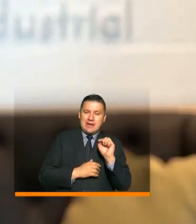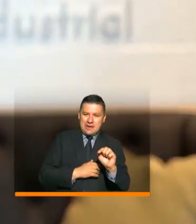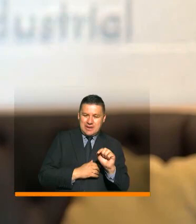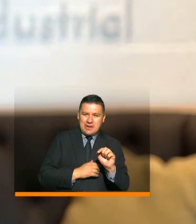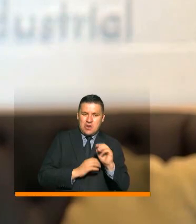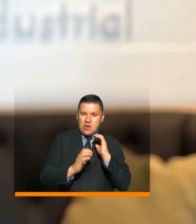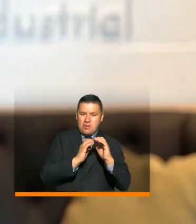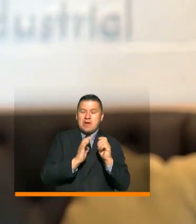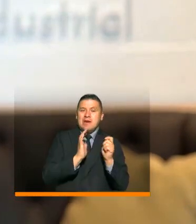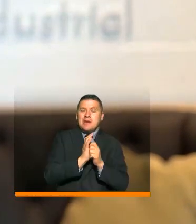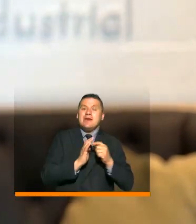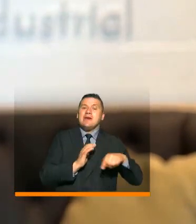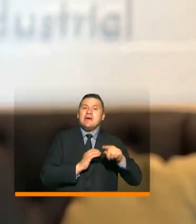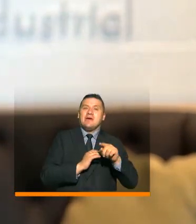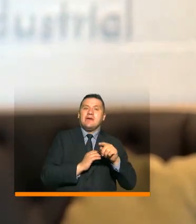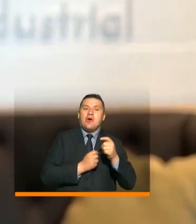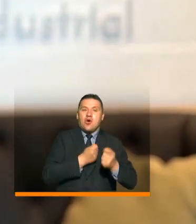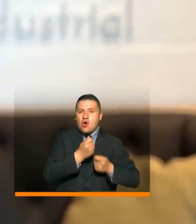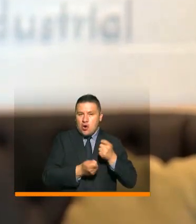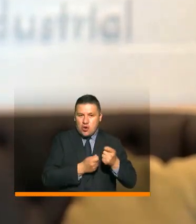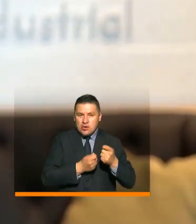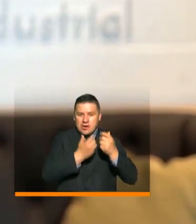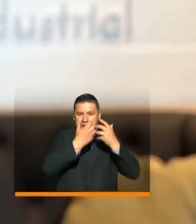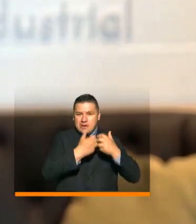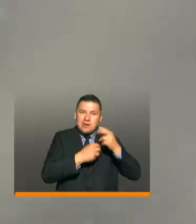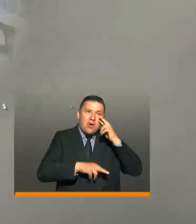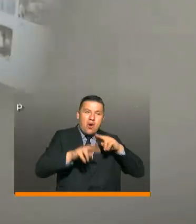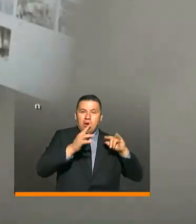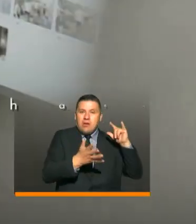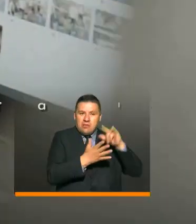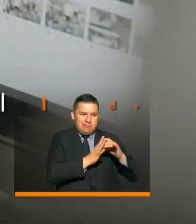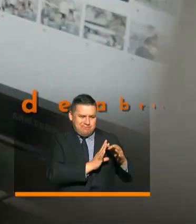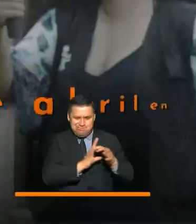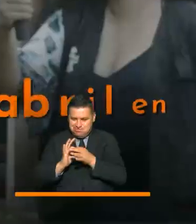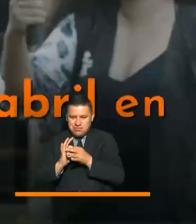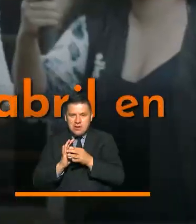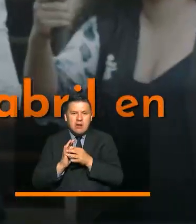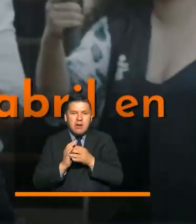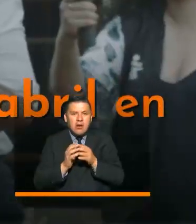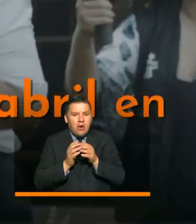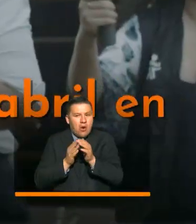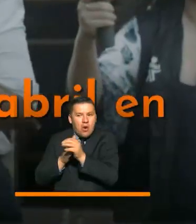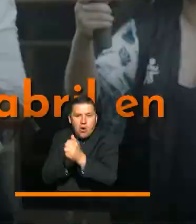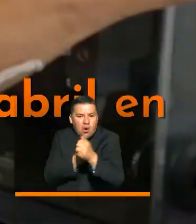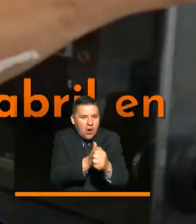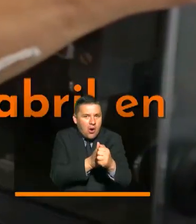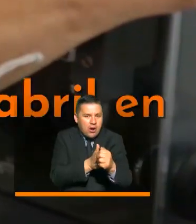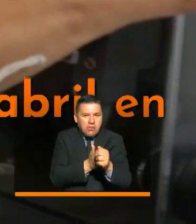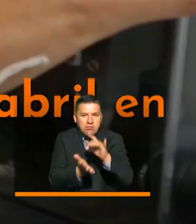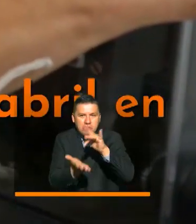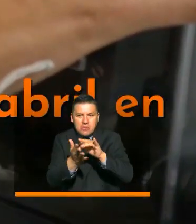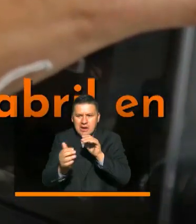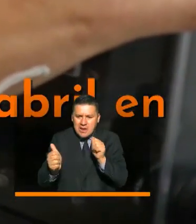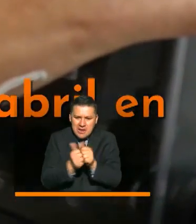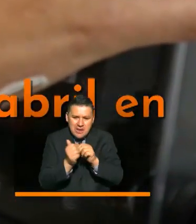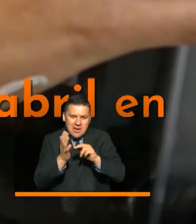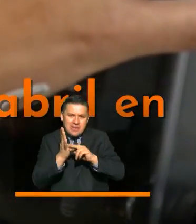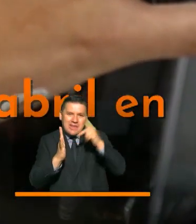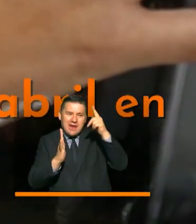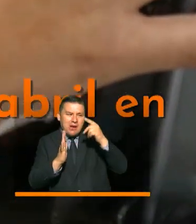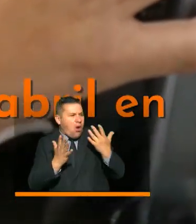y las Comunicaciones y el de Comercio, Industria y Turismo, orientado a brindarle por medio de asistencia técnica